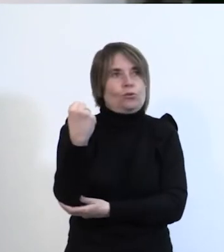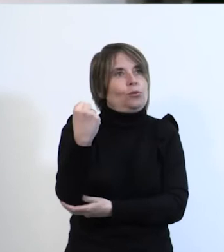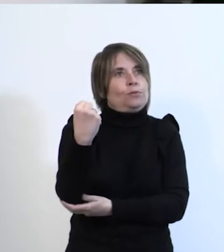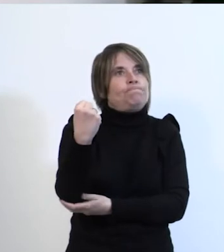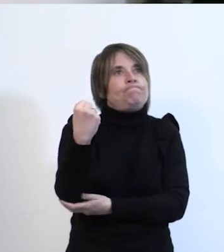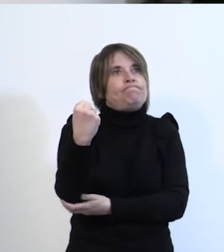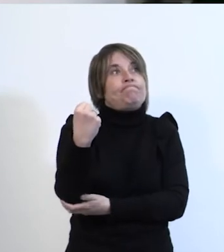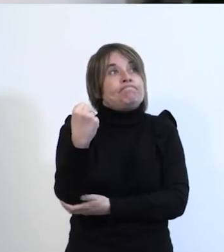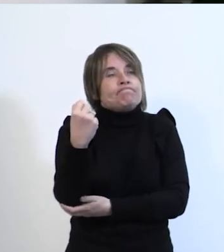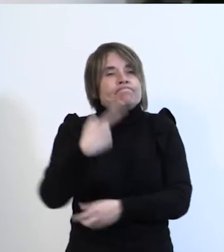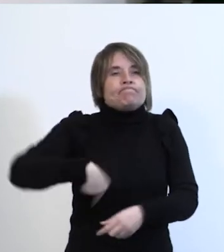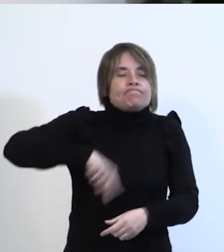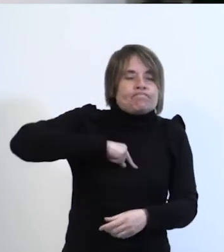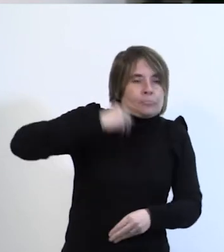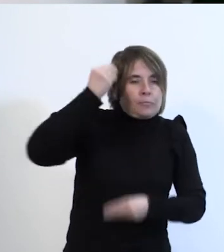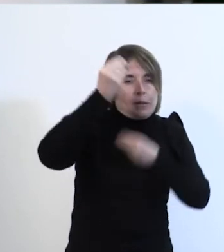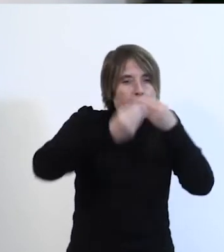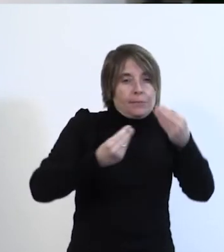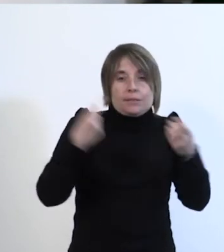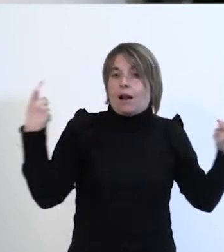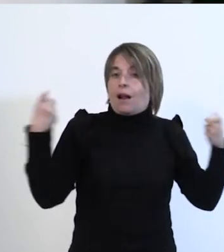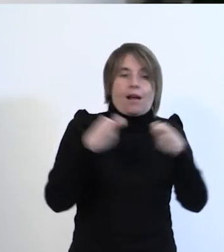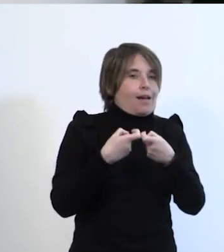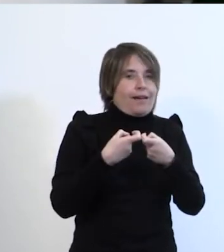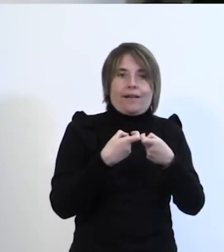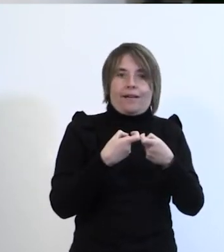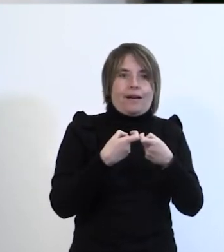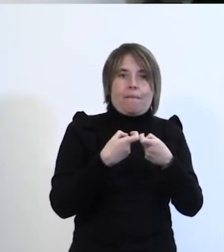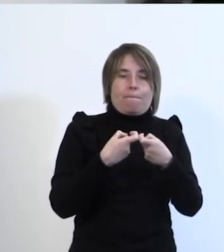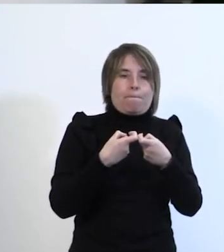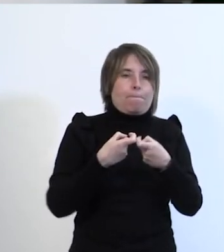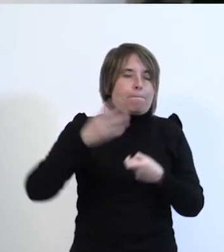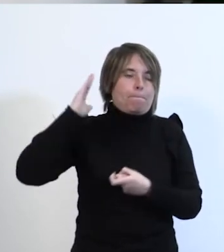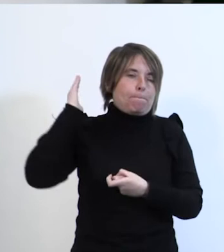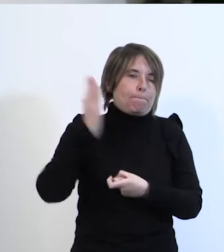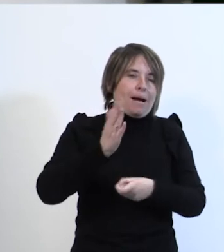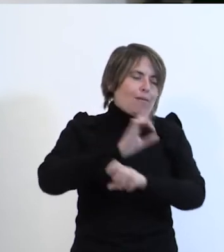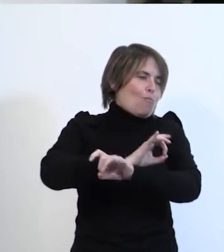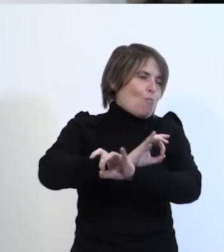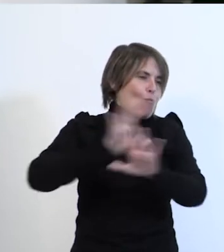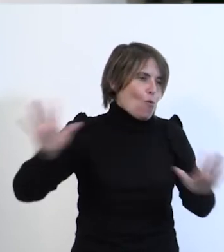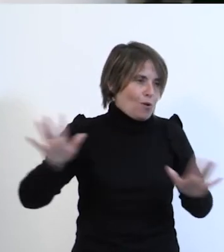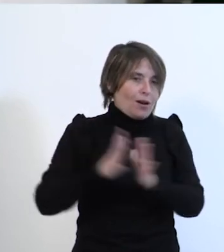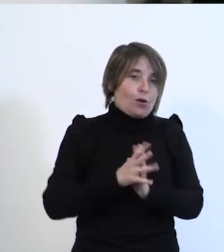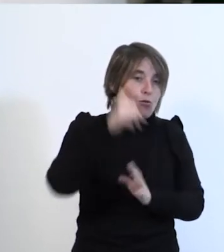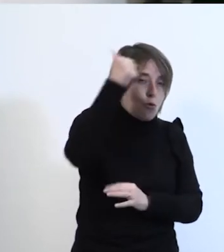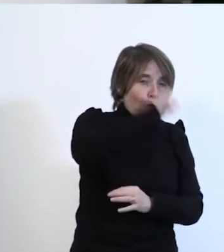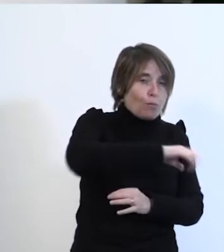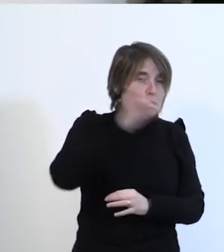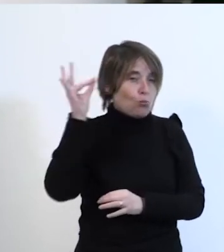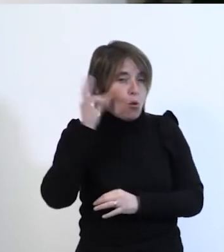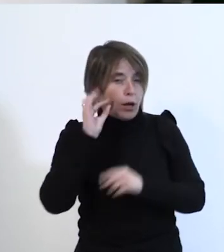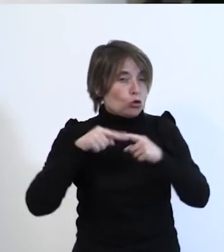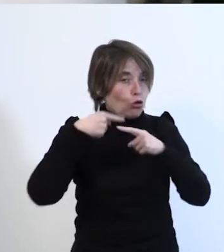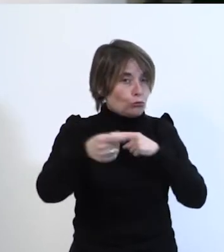y pensar que toda guerra deja unos impactos diferenciados en hombres y